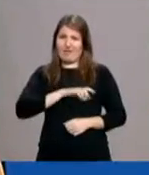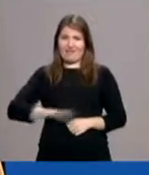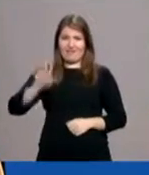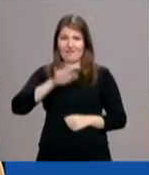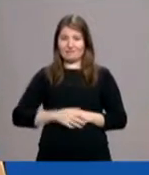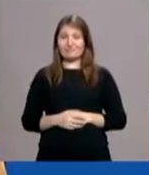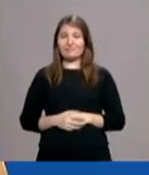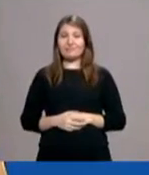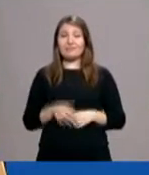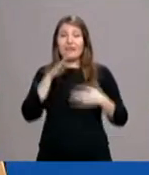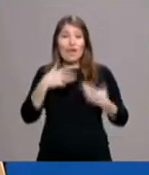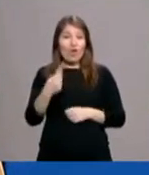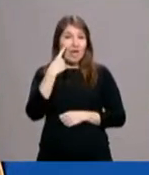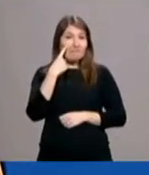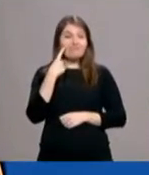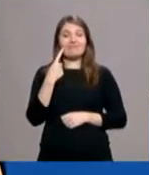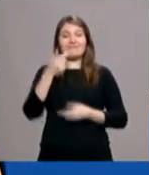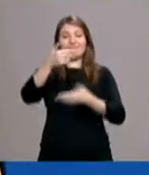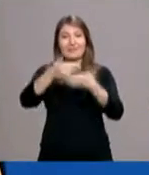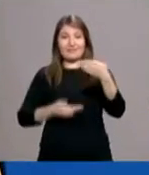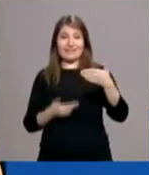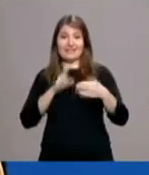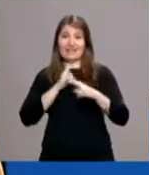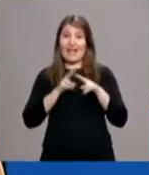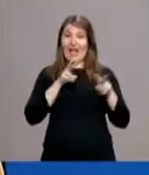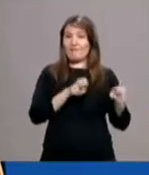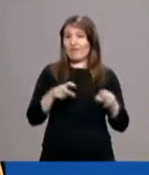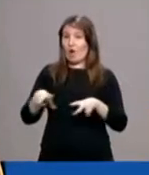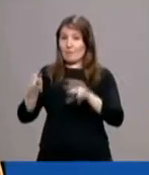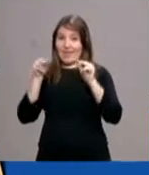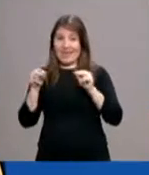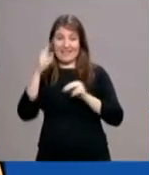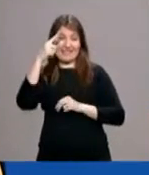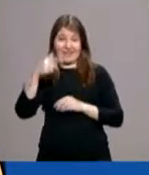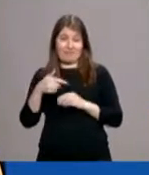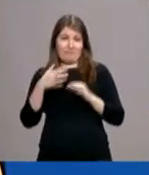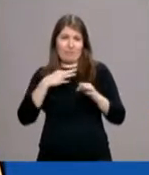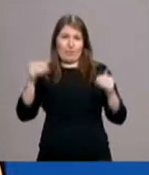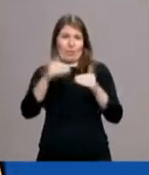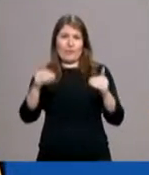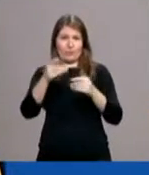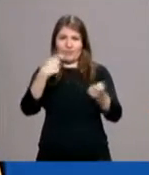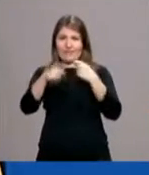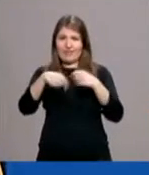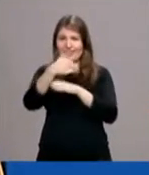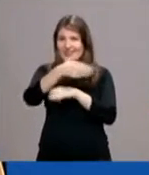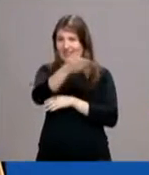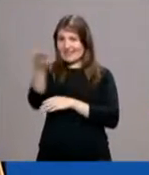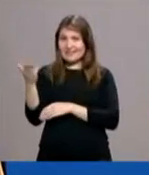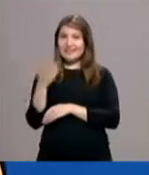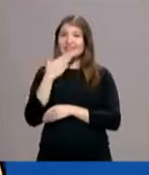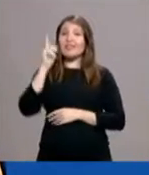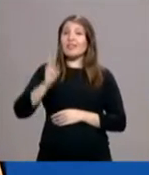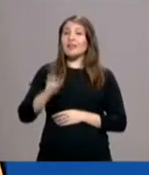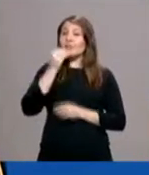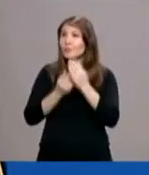Y vamos ahora a conocer las novedades que nos trae el semanario Alfa y Omega. Ya saben ustedes que lo pueden encontrar cada jueves en sus kioscos. Ricardo Benjumea,